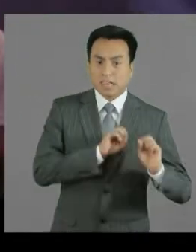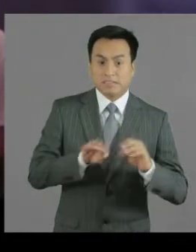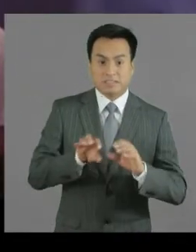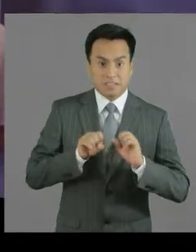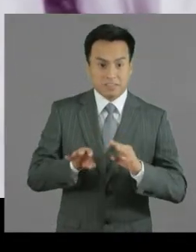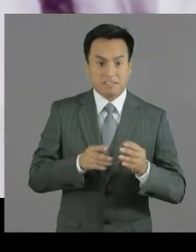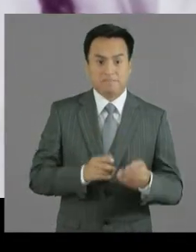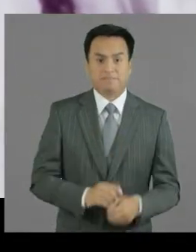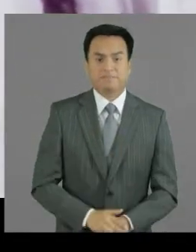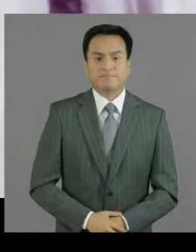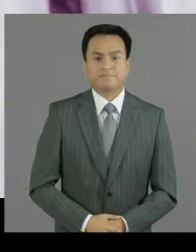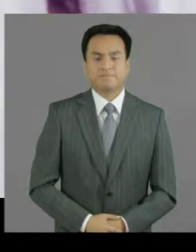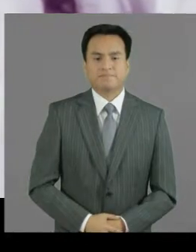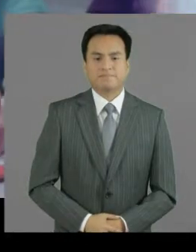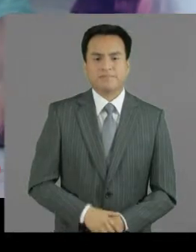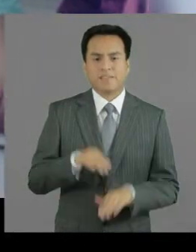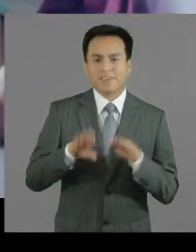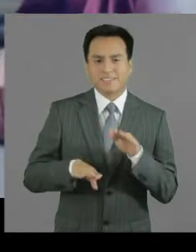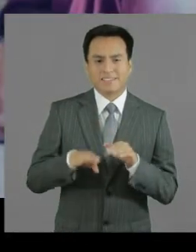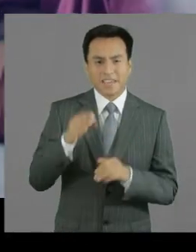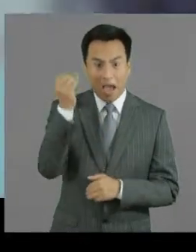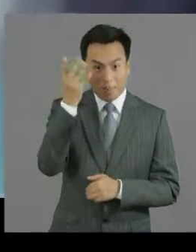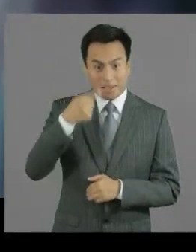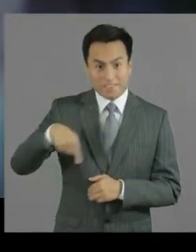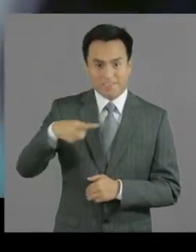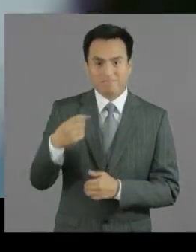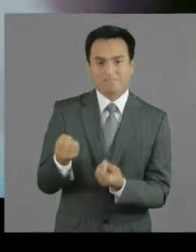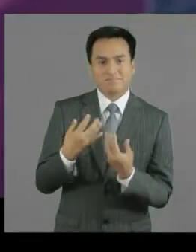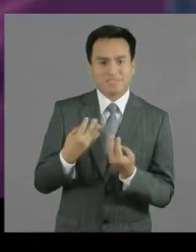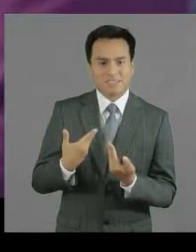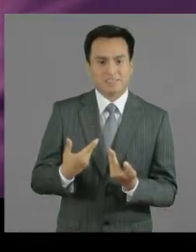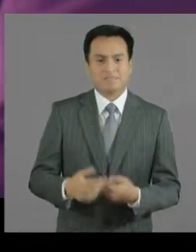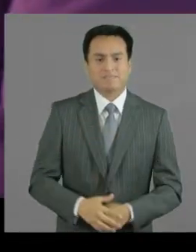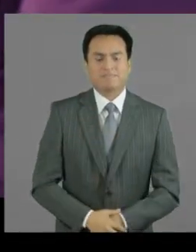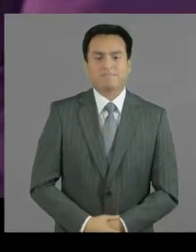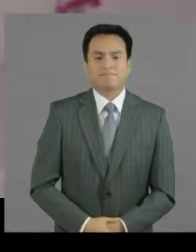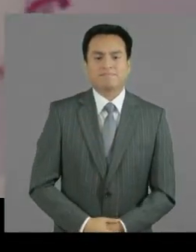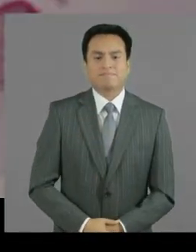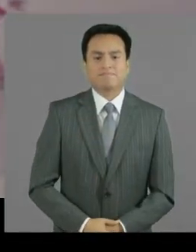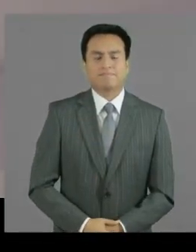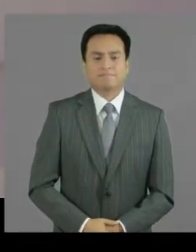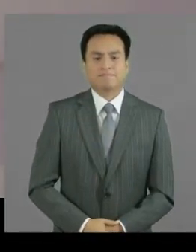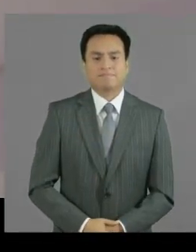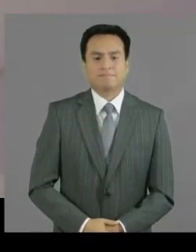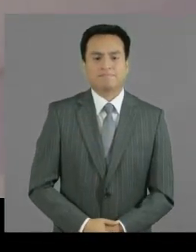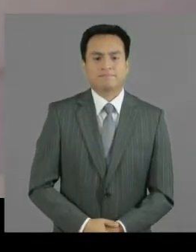Los que enseñan. Y a veces los que aprenden son los que nos enseñan.